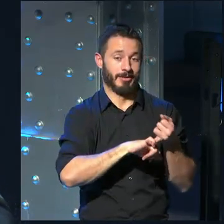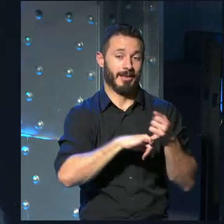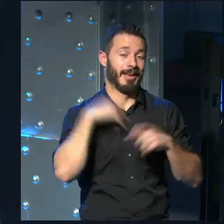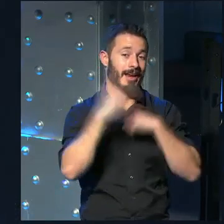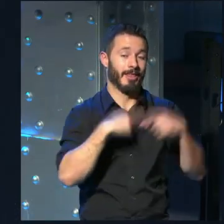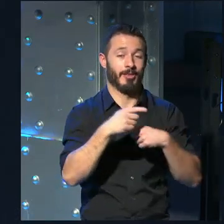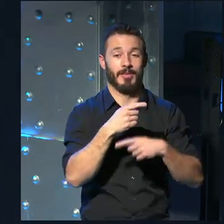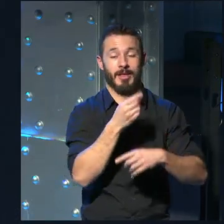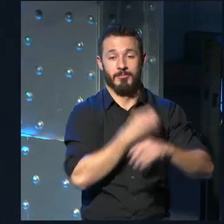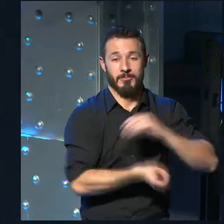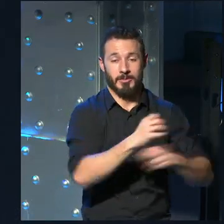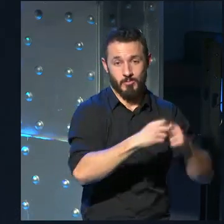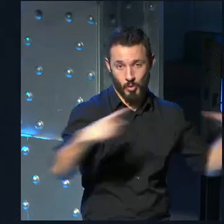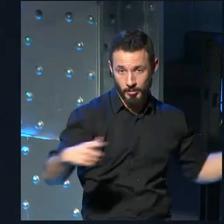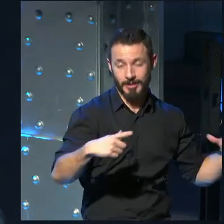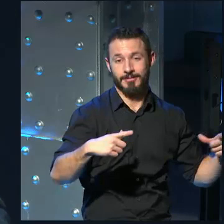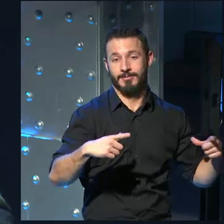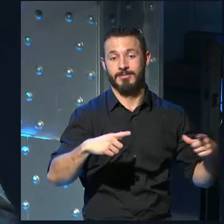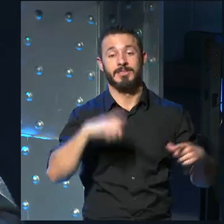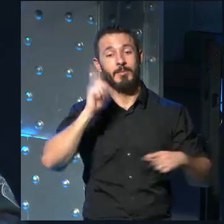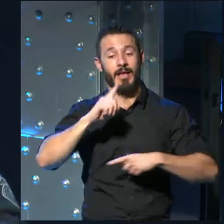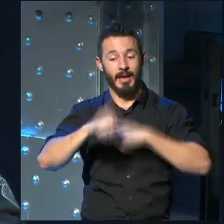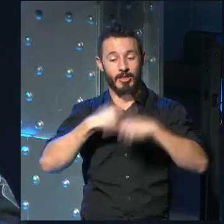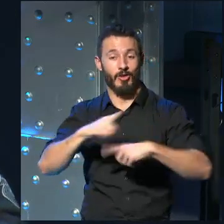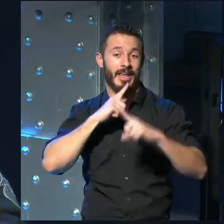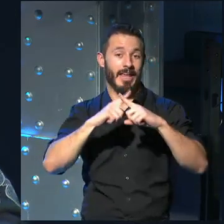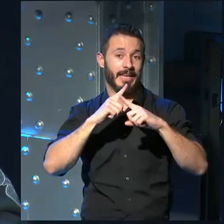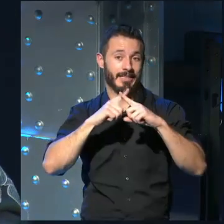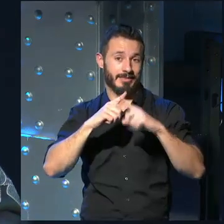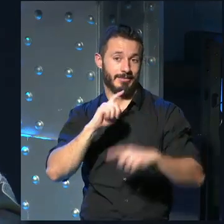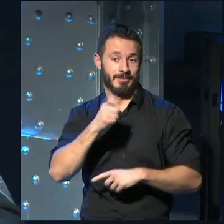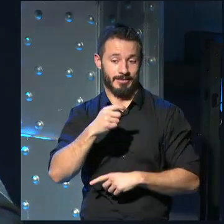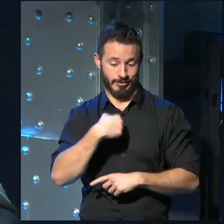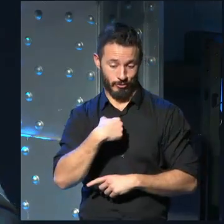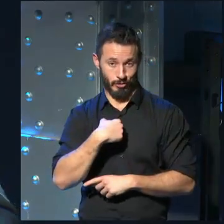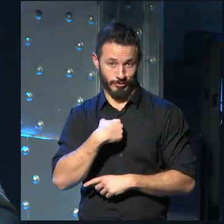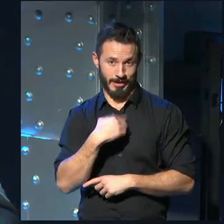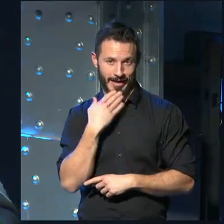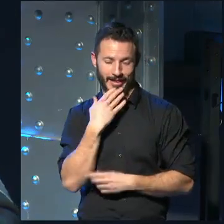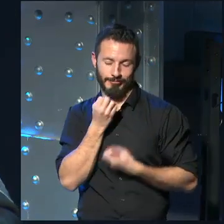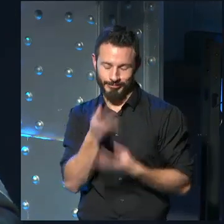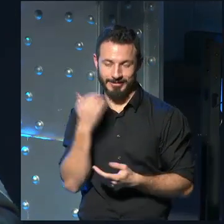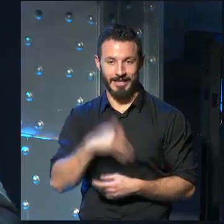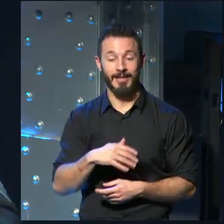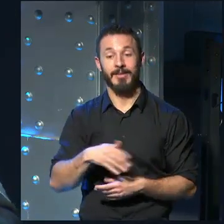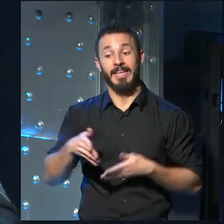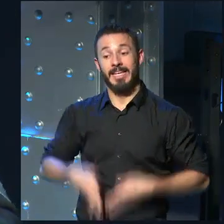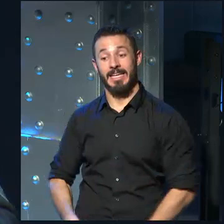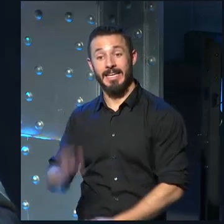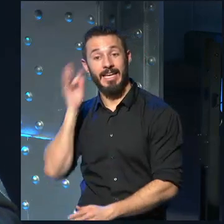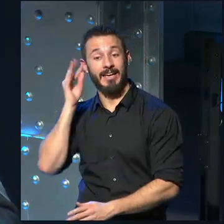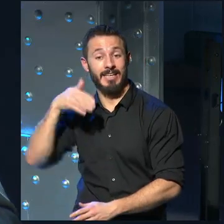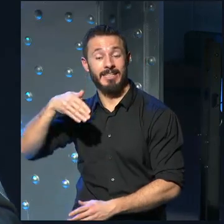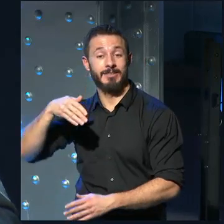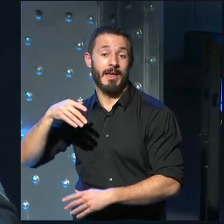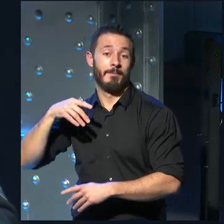ahí enfrente mío, una generación X, que soy yo, ya he desvelado mi edad, Mercedes, mi hija, que es una